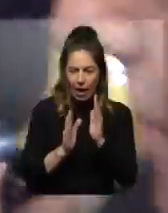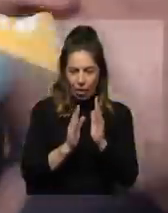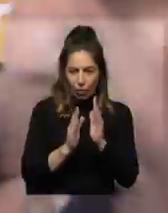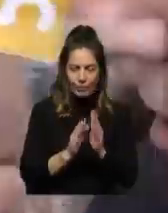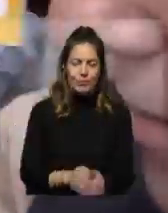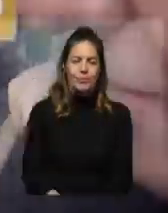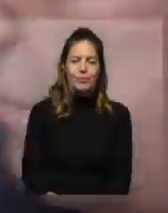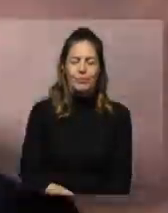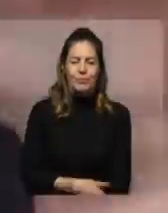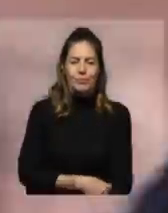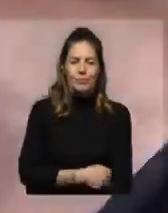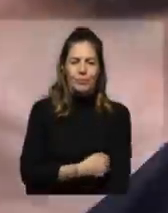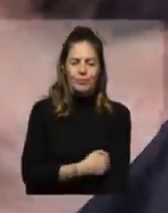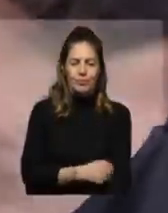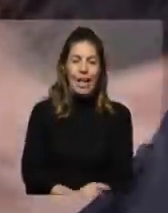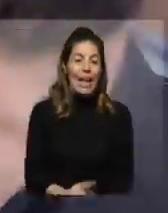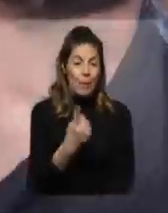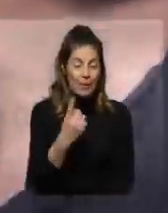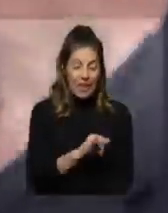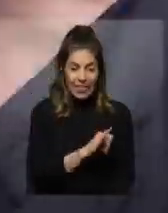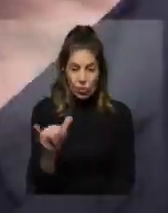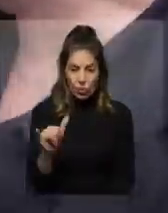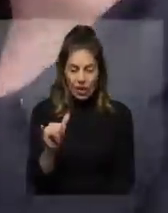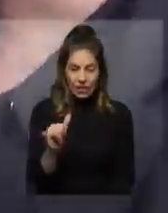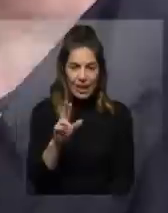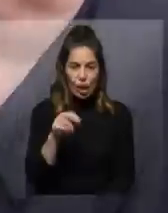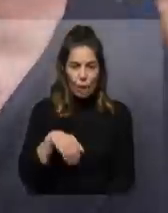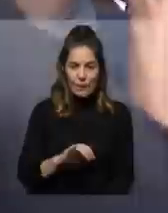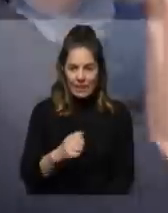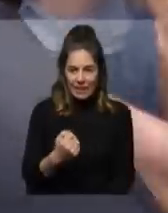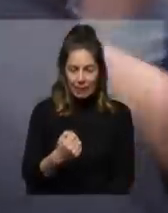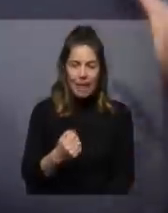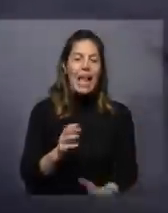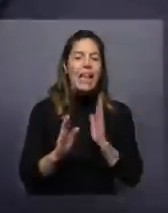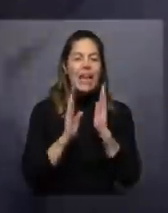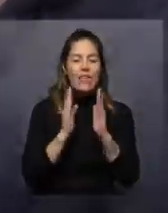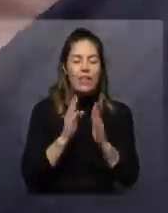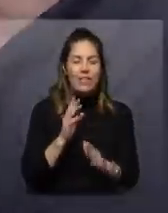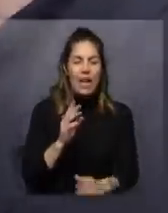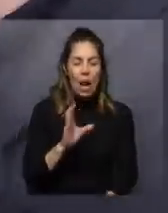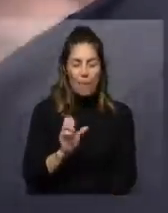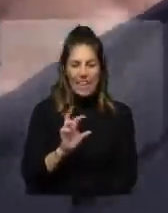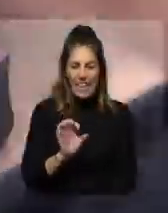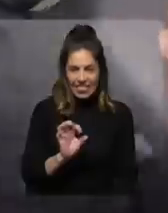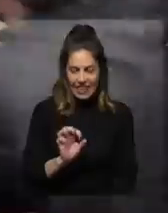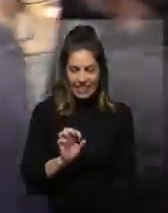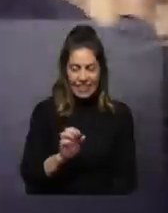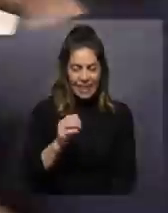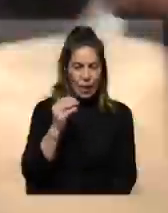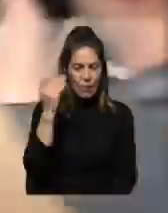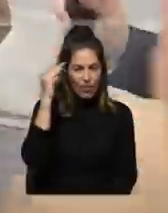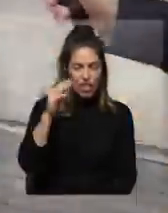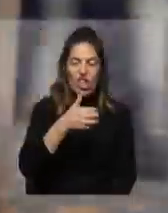nacionalista Romina Celeste papaso primera denunciante contra el legislador nacionalista las defensas de pena Daisy del profesor de historia de Sebastián Mau